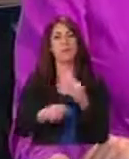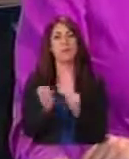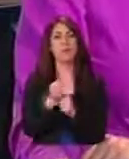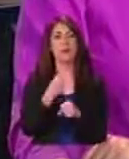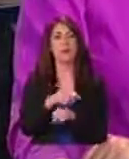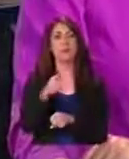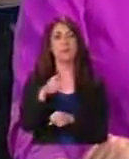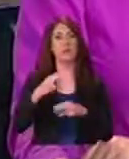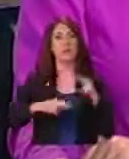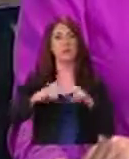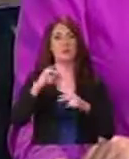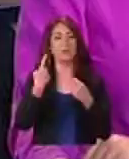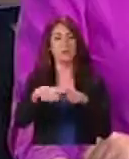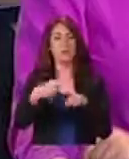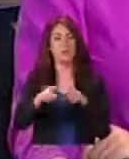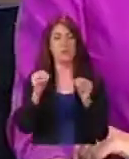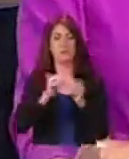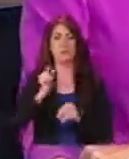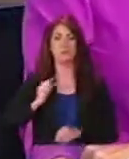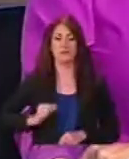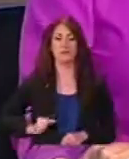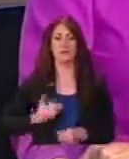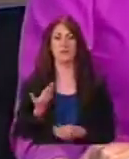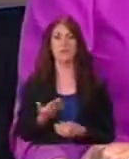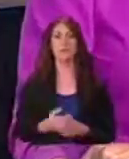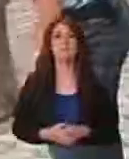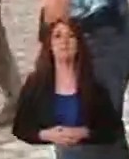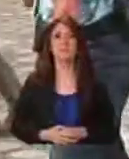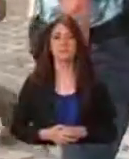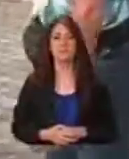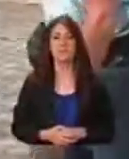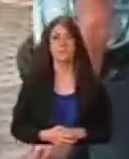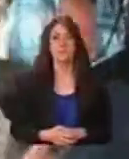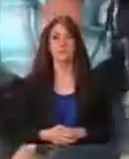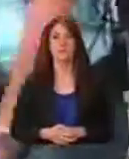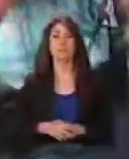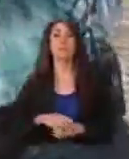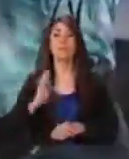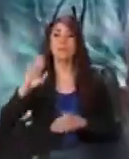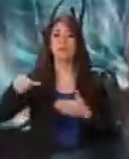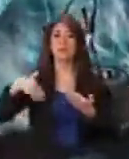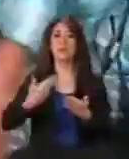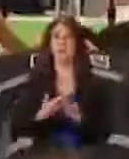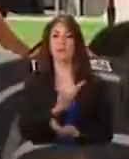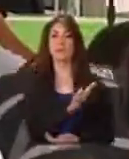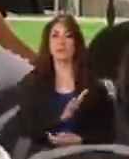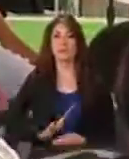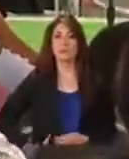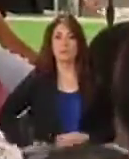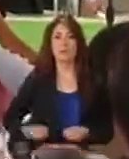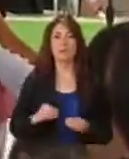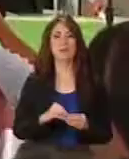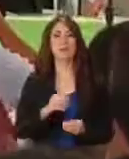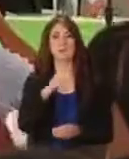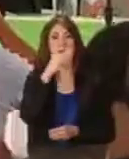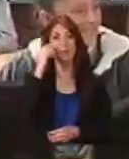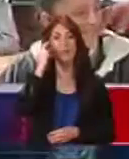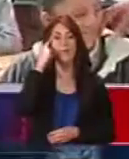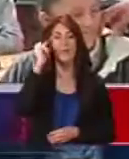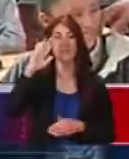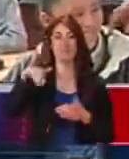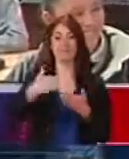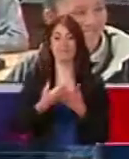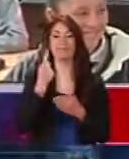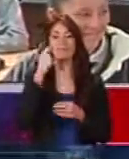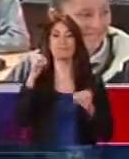construyen allí. A continuación, los detalles. La primera parada del presidente Rafael Correa fue el Cantón Santa Rosa del Chaco